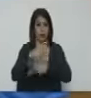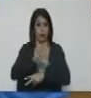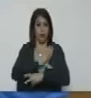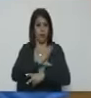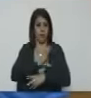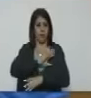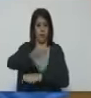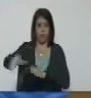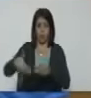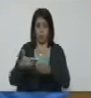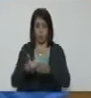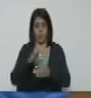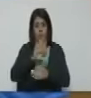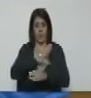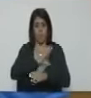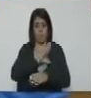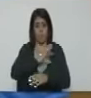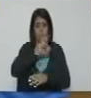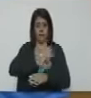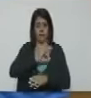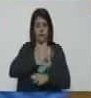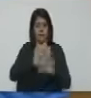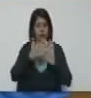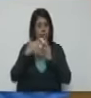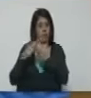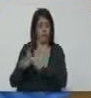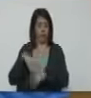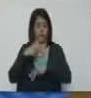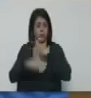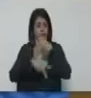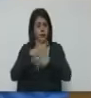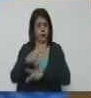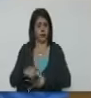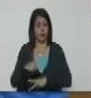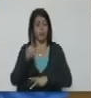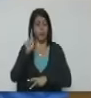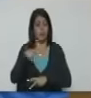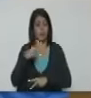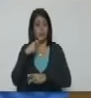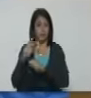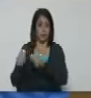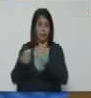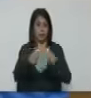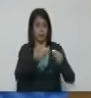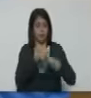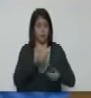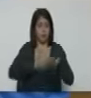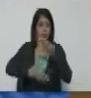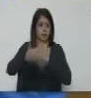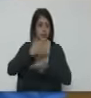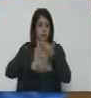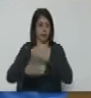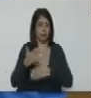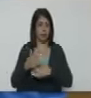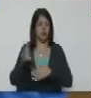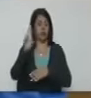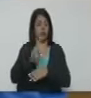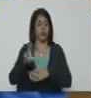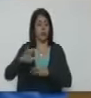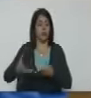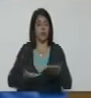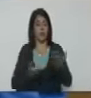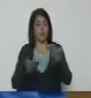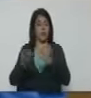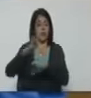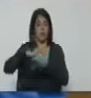propiedad colectiva, propiedad social y comunal, para la producción, procesamiento, distribución, intercambio y consumo de bienes y